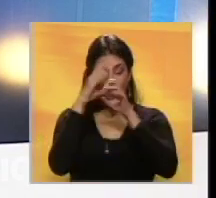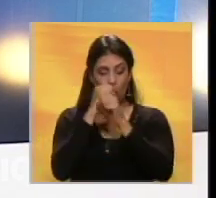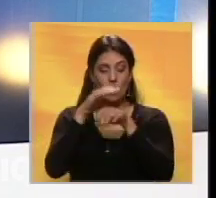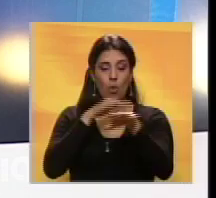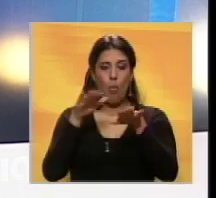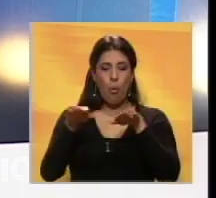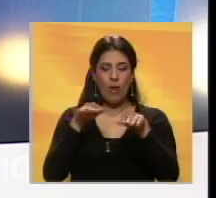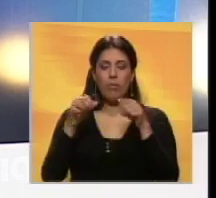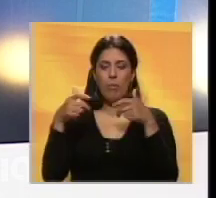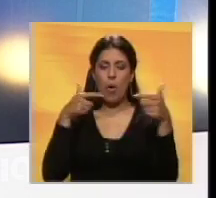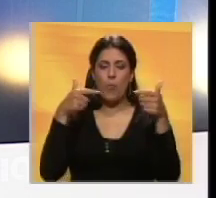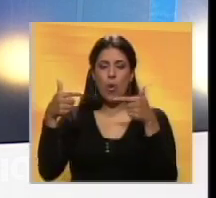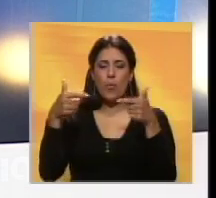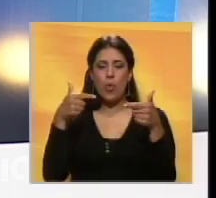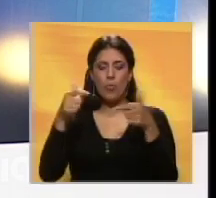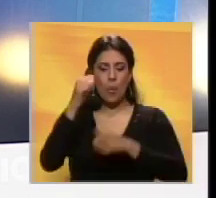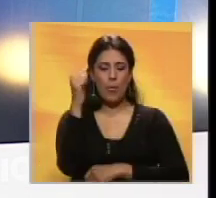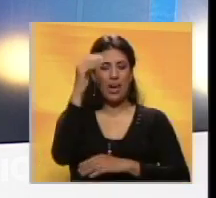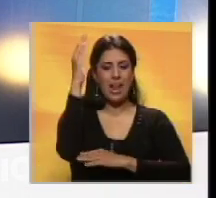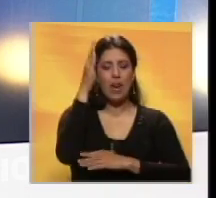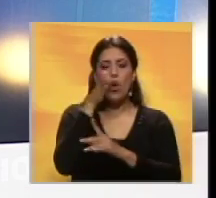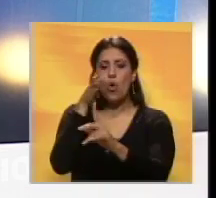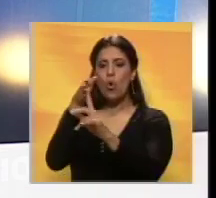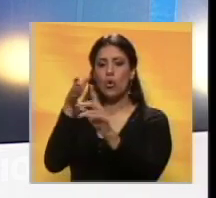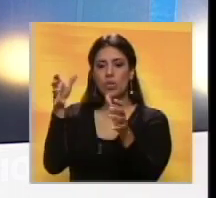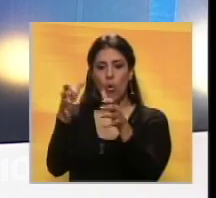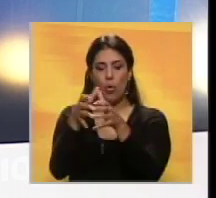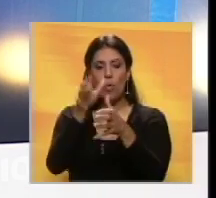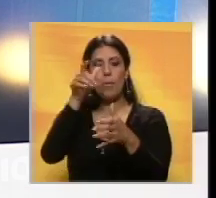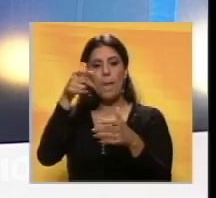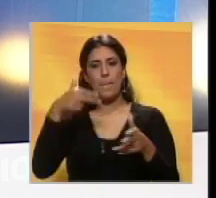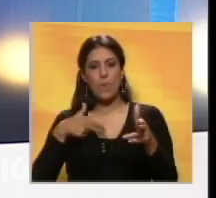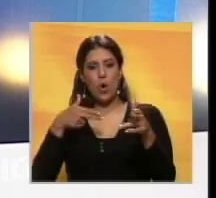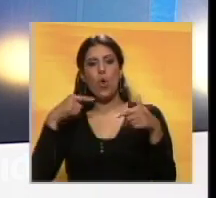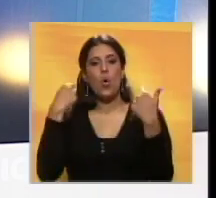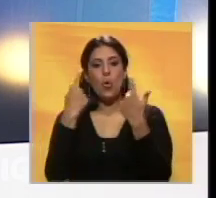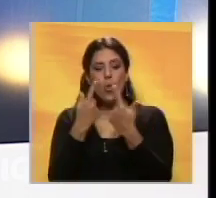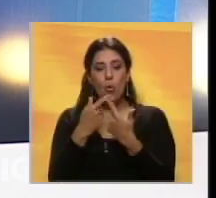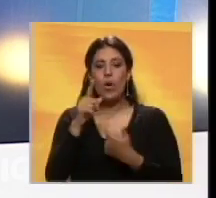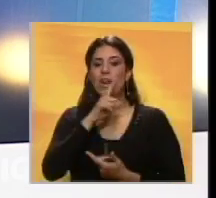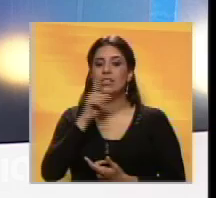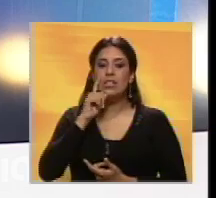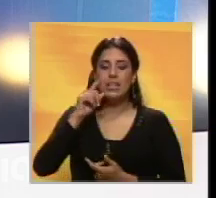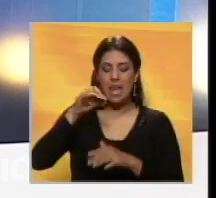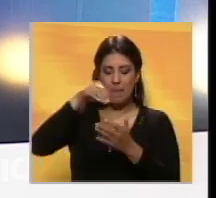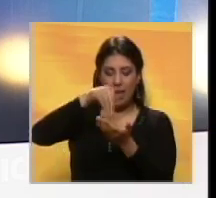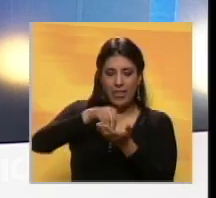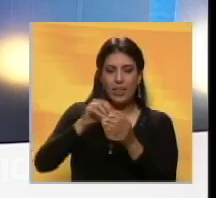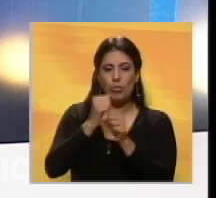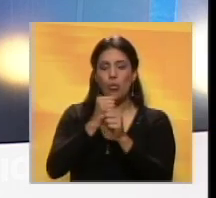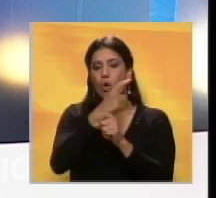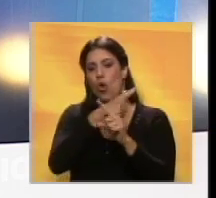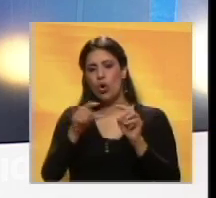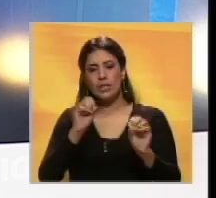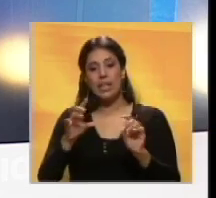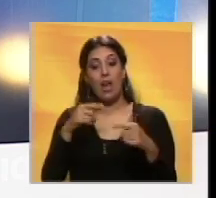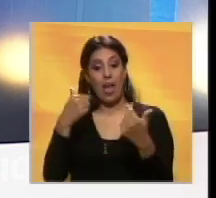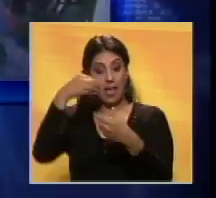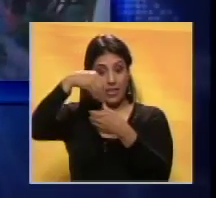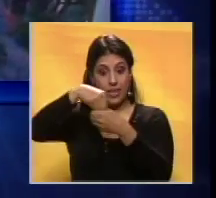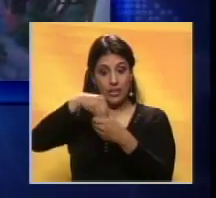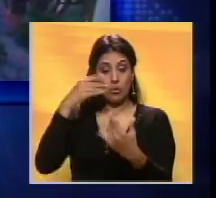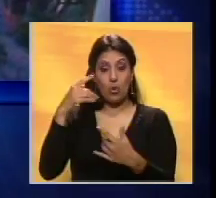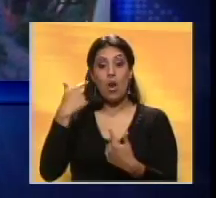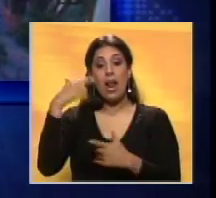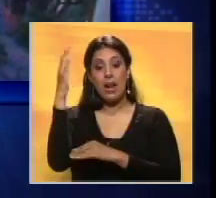jueves se registraron enfrentamientos de Polilara contra grupos irregulares armados en los sectores El Lujano, Club Hípico y Las Trinitarias. Usuarios